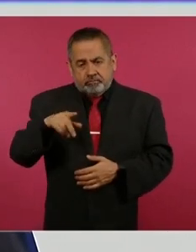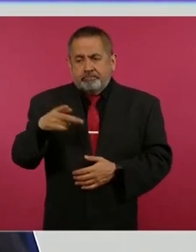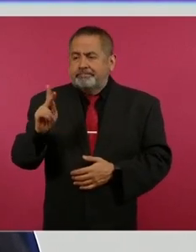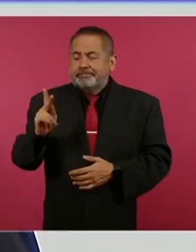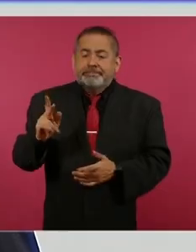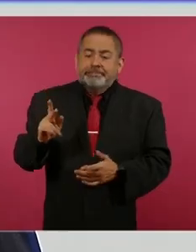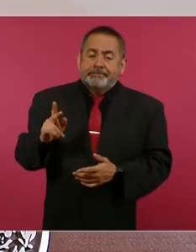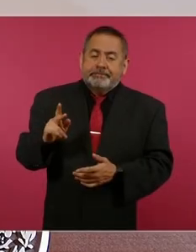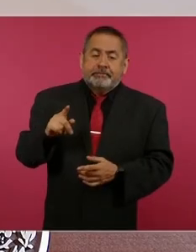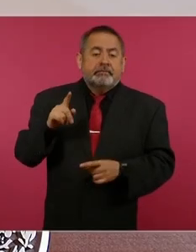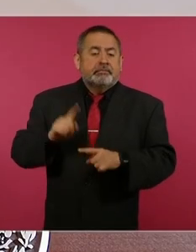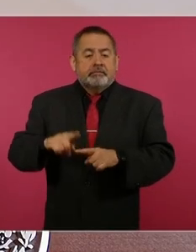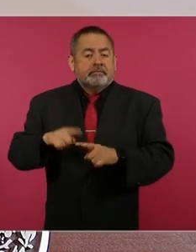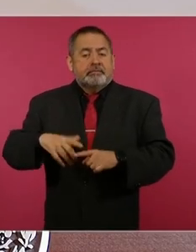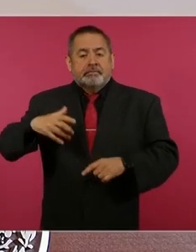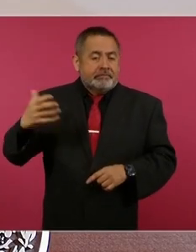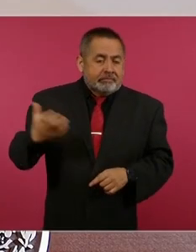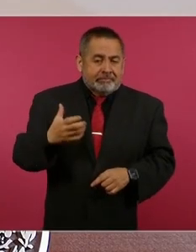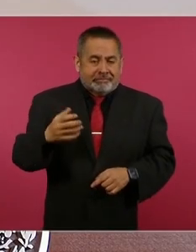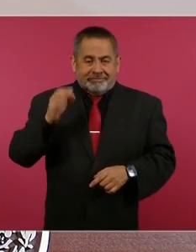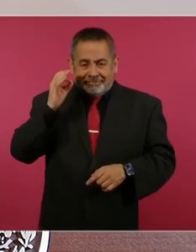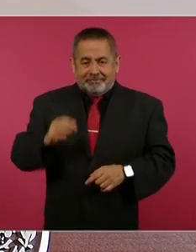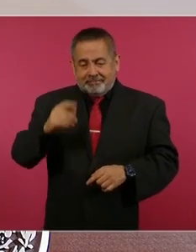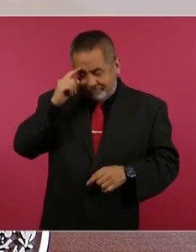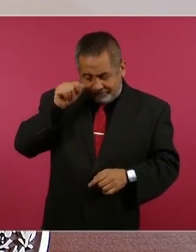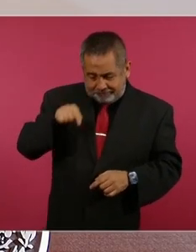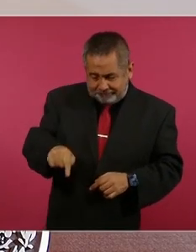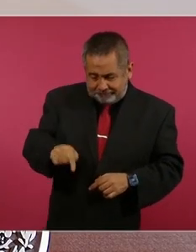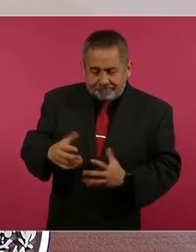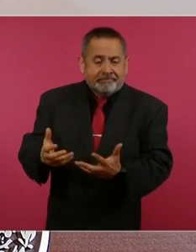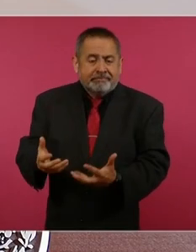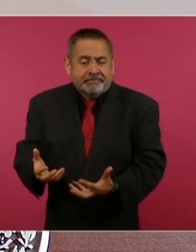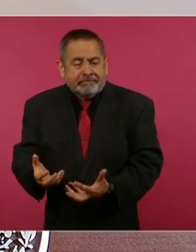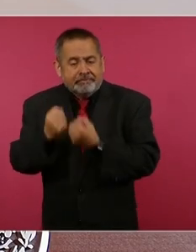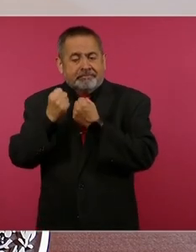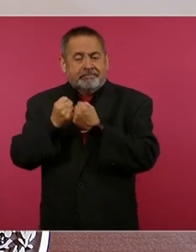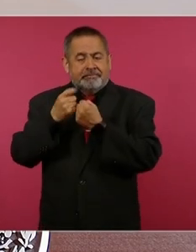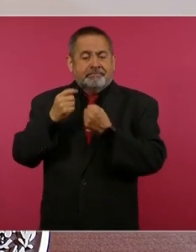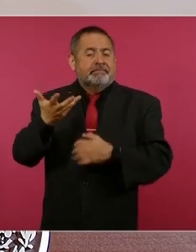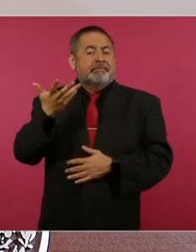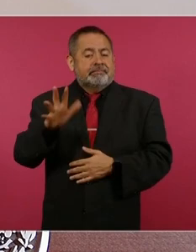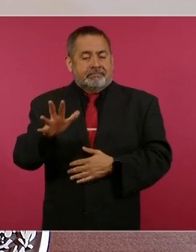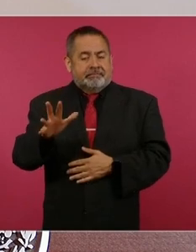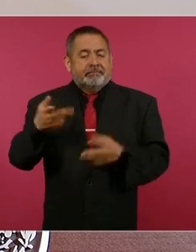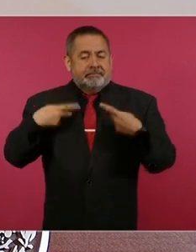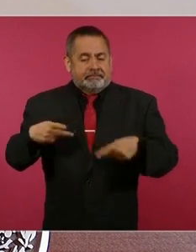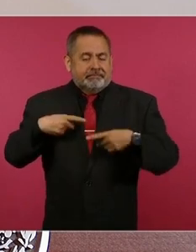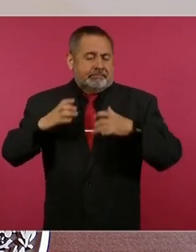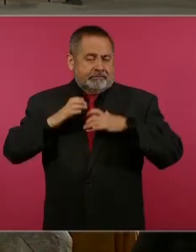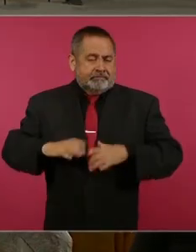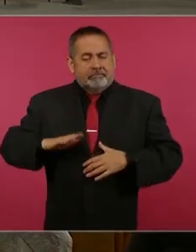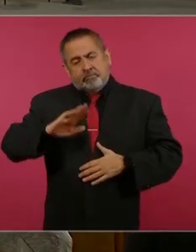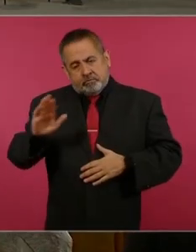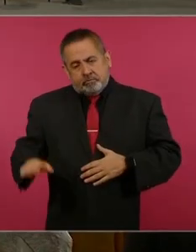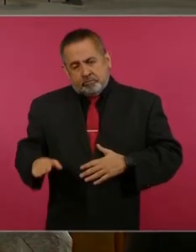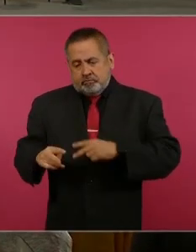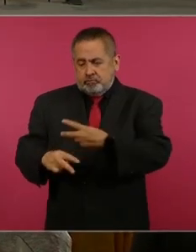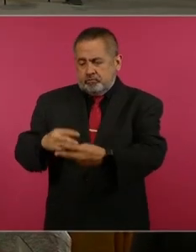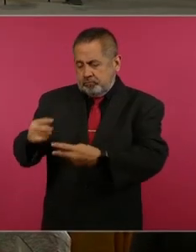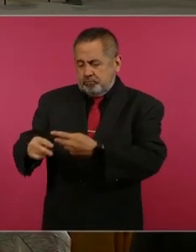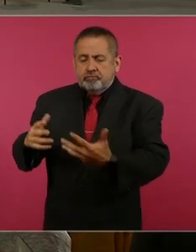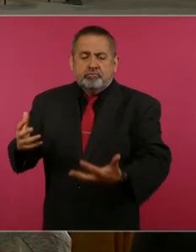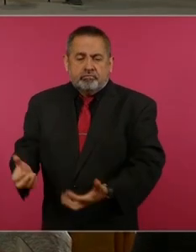ninguno realizado para llegar al rescate de 10 cuerpos de mineros. Ninguno,